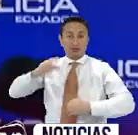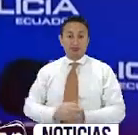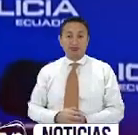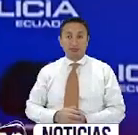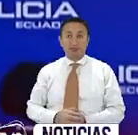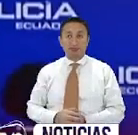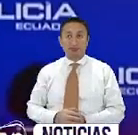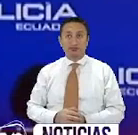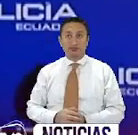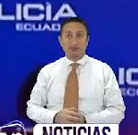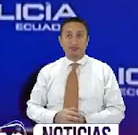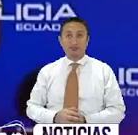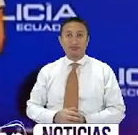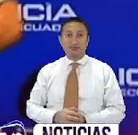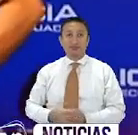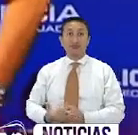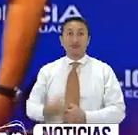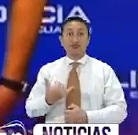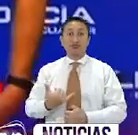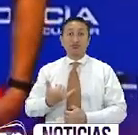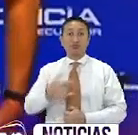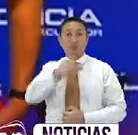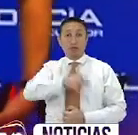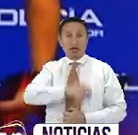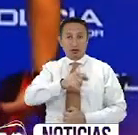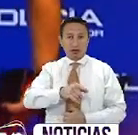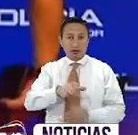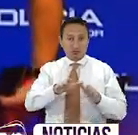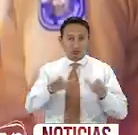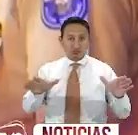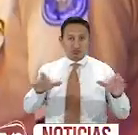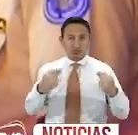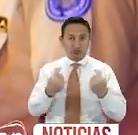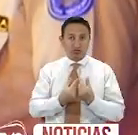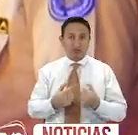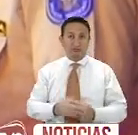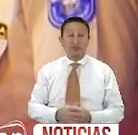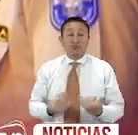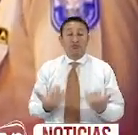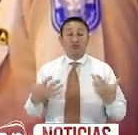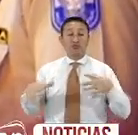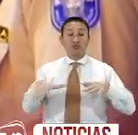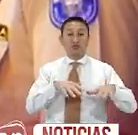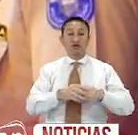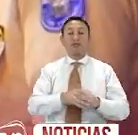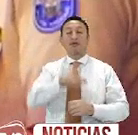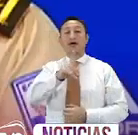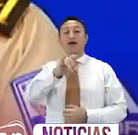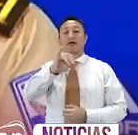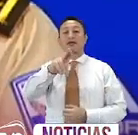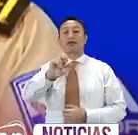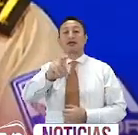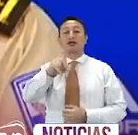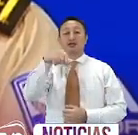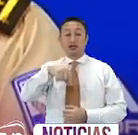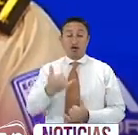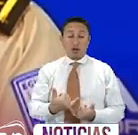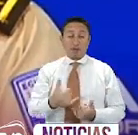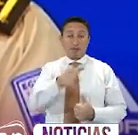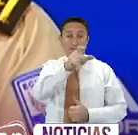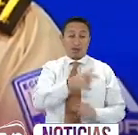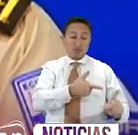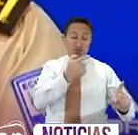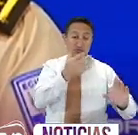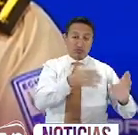cuerdas separadas buscan a los sicarios. Y en coordinación ahora ya con la DINASED, al tratarse de una muerte violenta,